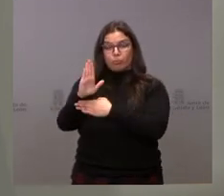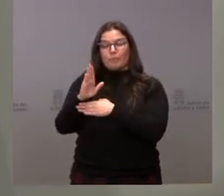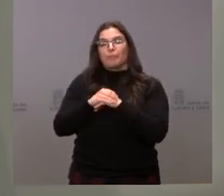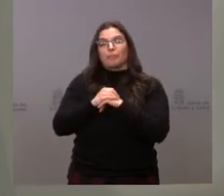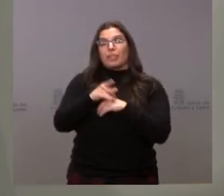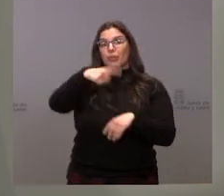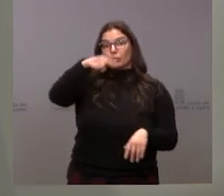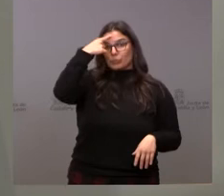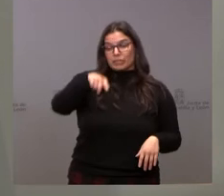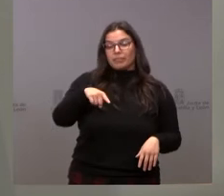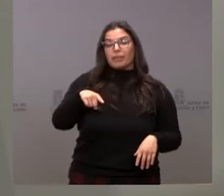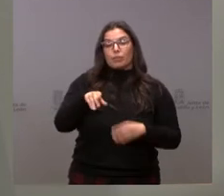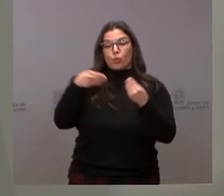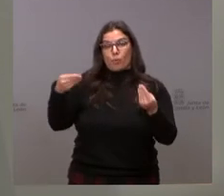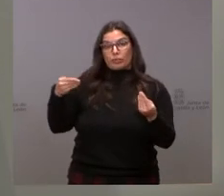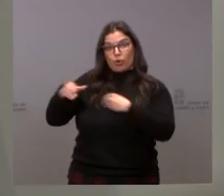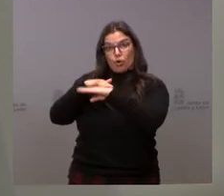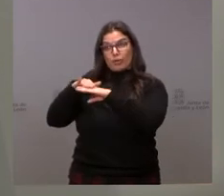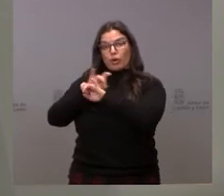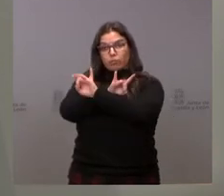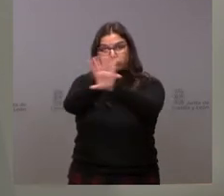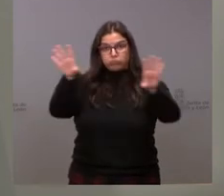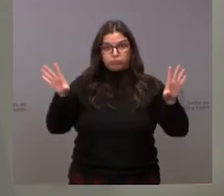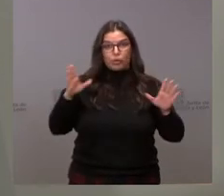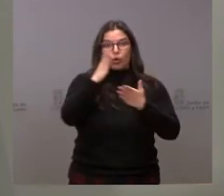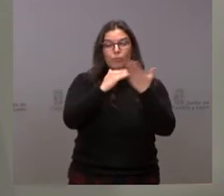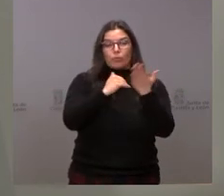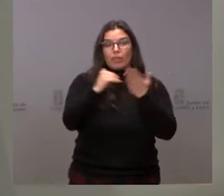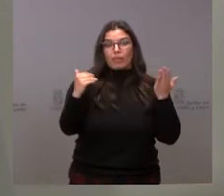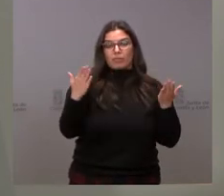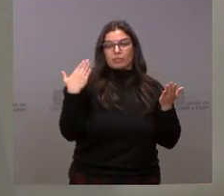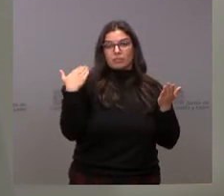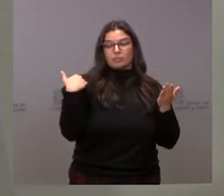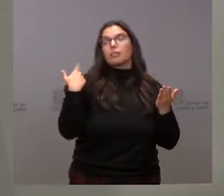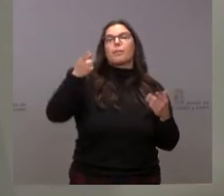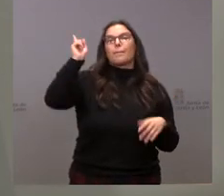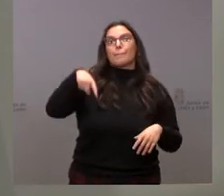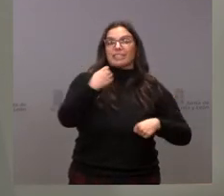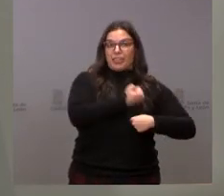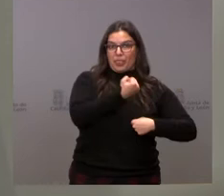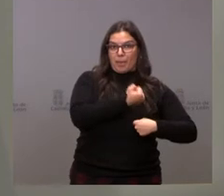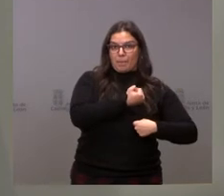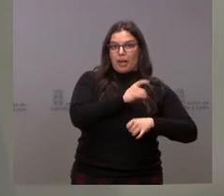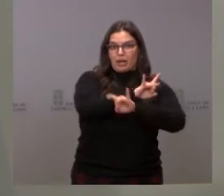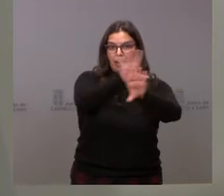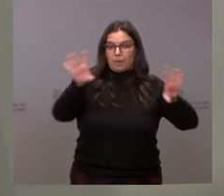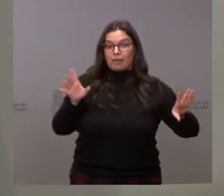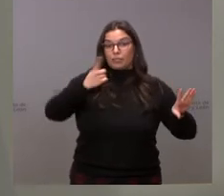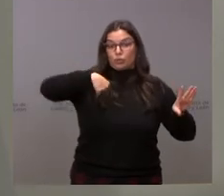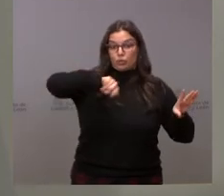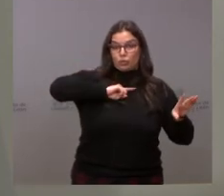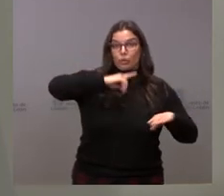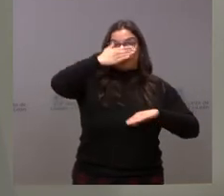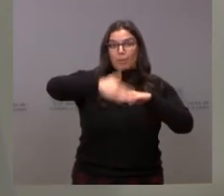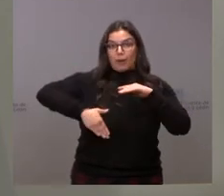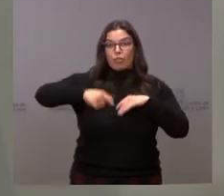el documento se distribuyó a las comunidades autónomas en el mes de diciembre y teníamos de plazo